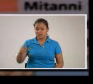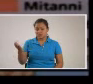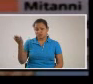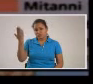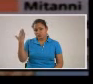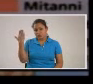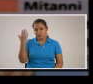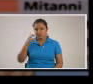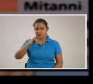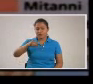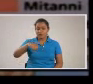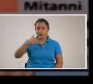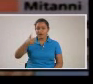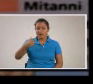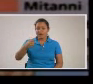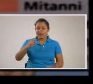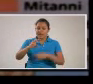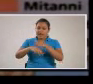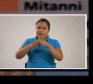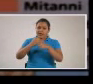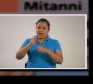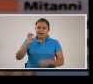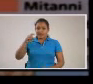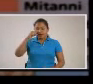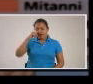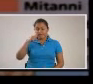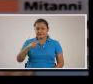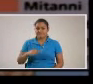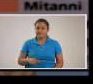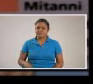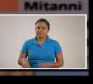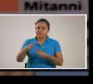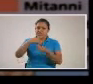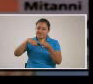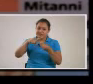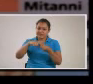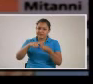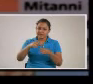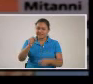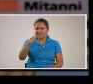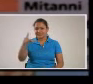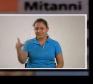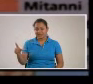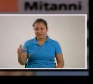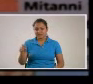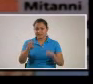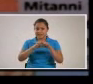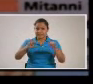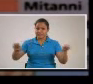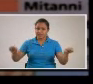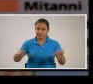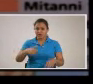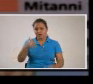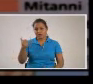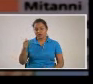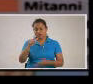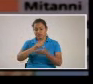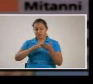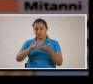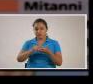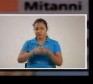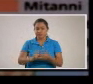se fueron extendiendo hacia el norte. Cuando usted mira esa región, usted se va a dar cuenta que en un